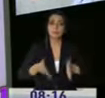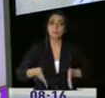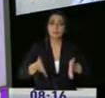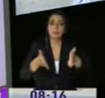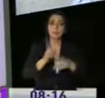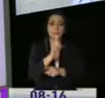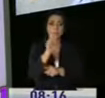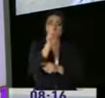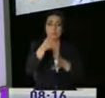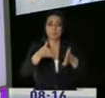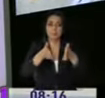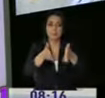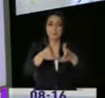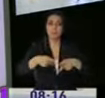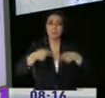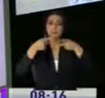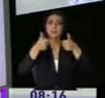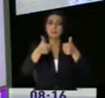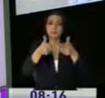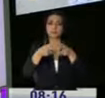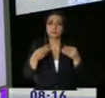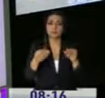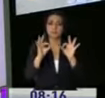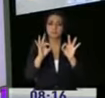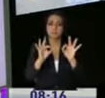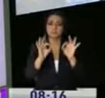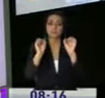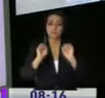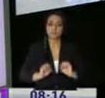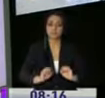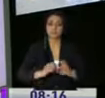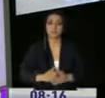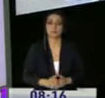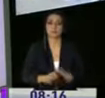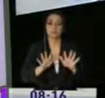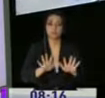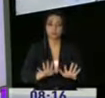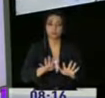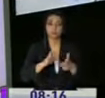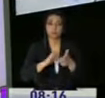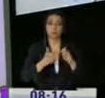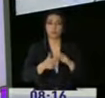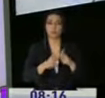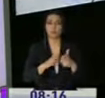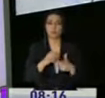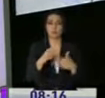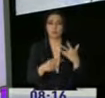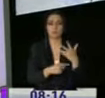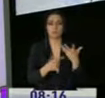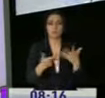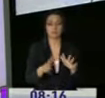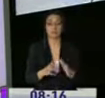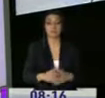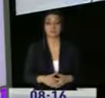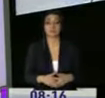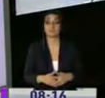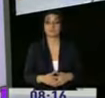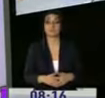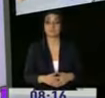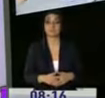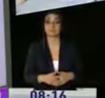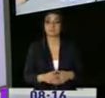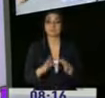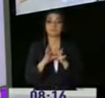una vía para tener una solución adecuada de vialidad dentro de la problemática que ya tienen en el convivir diariamente. Sofía